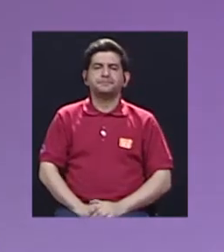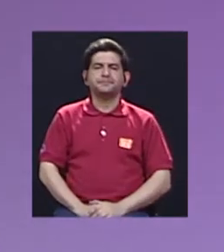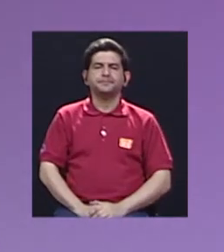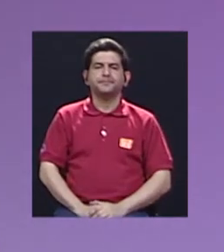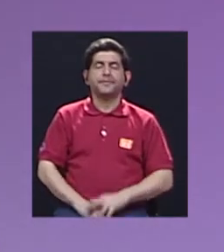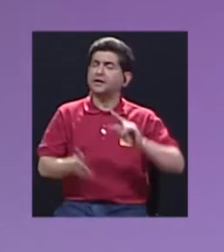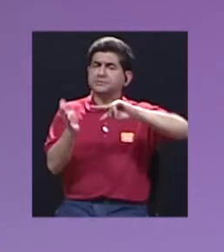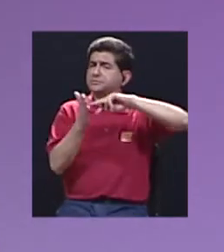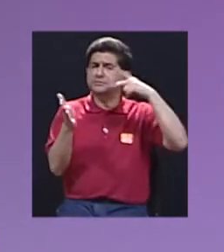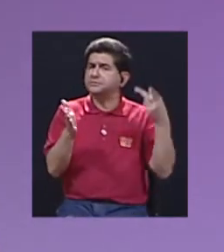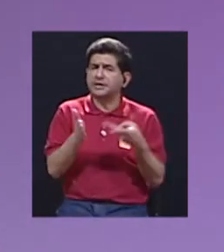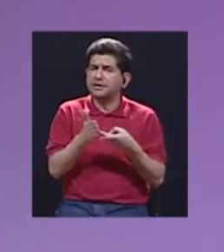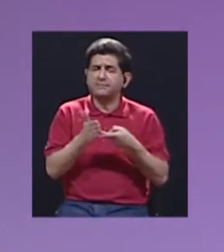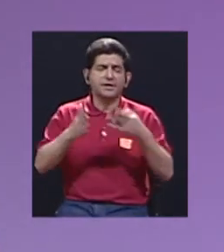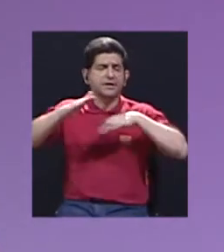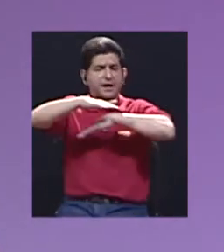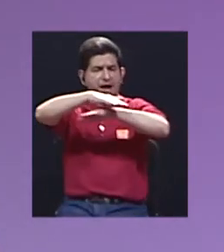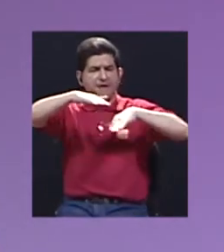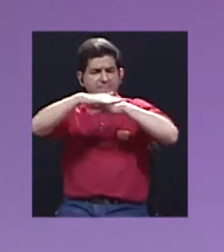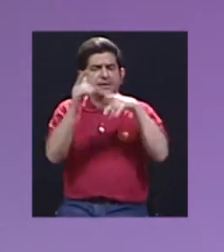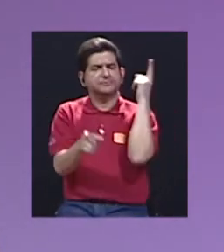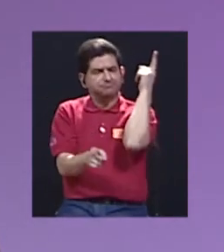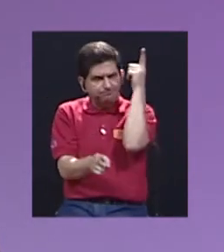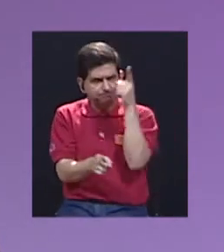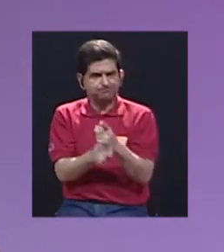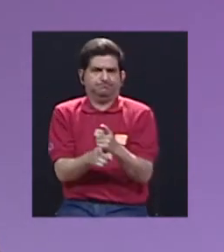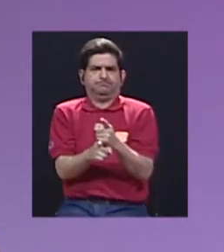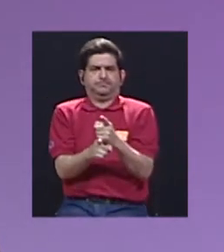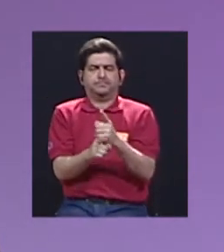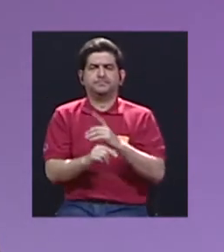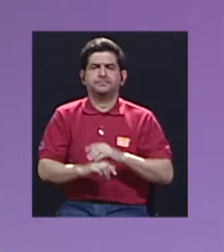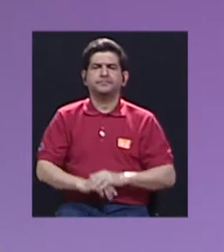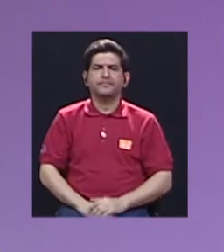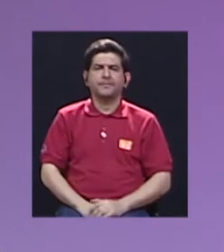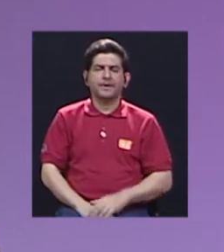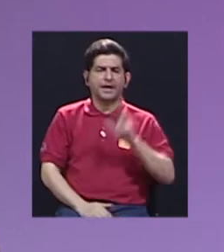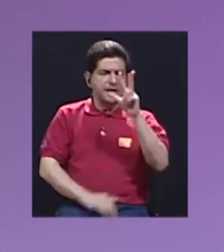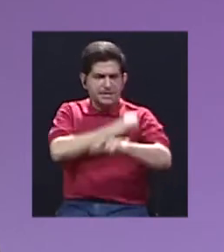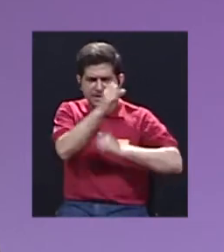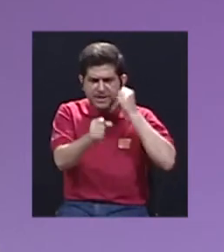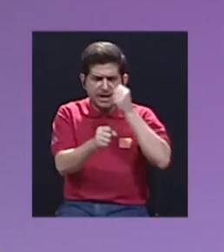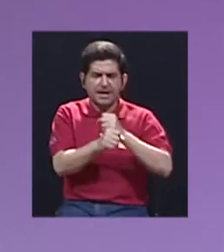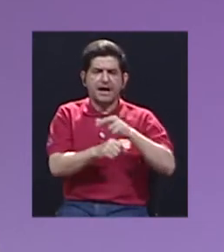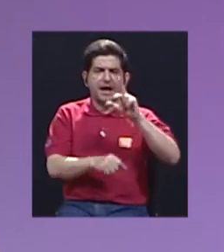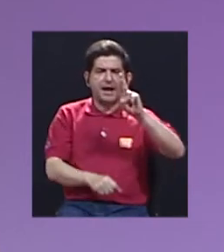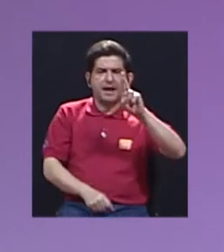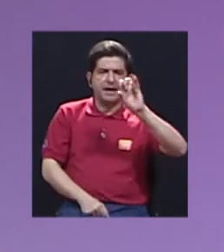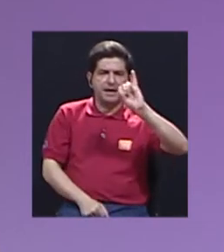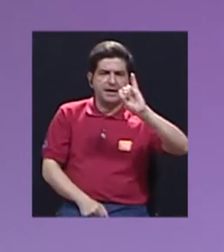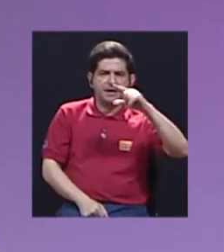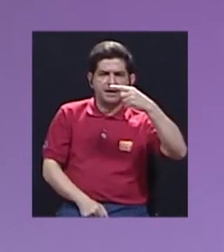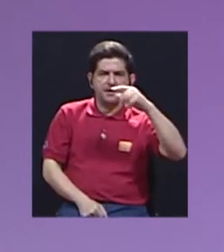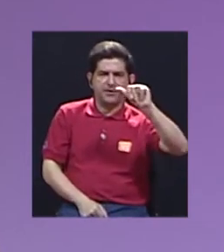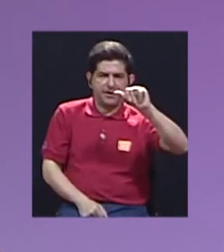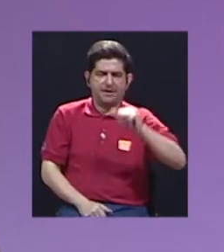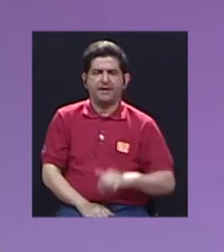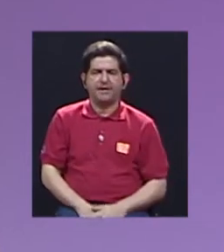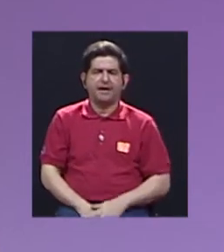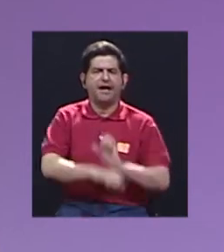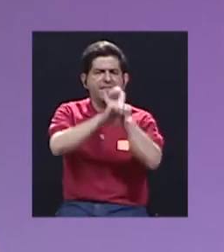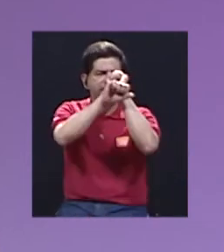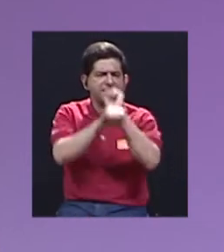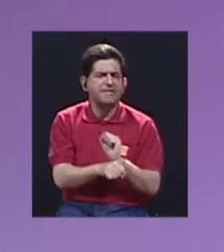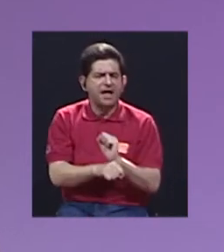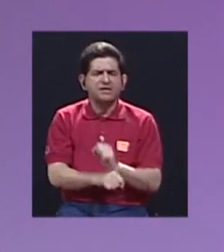O sea que es una plataforma idónea. La Trienal de Riga, como con la